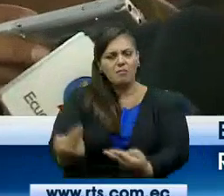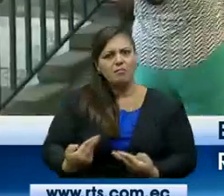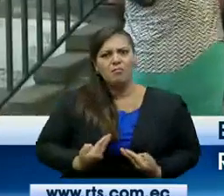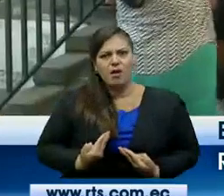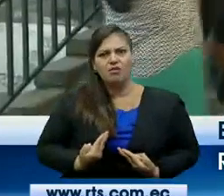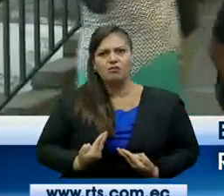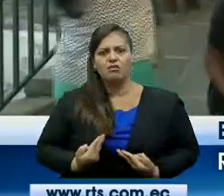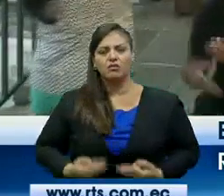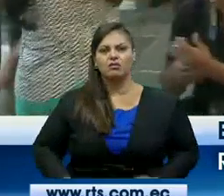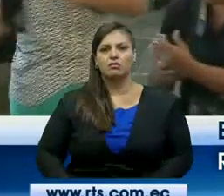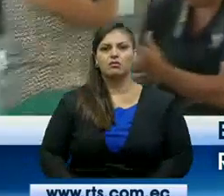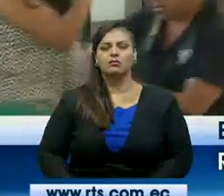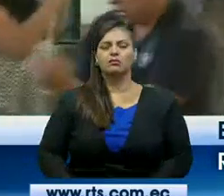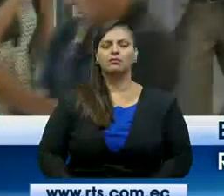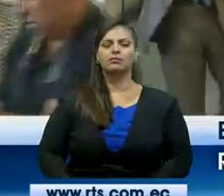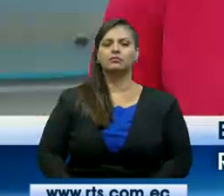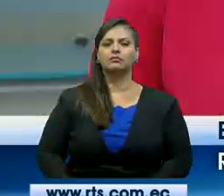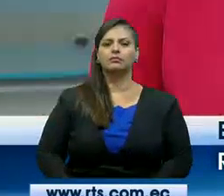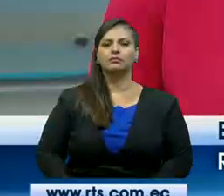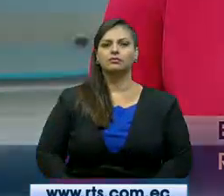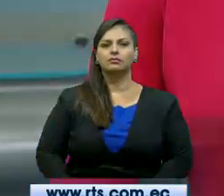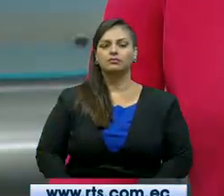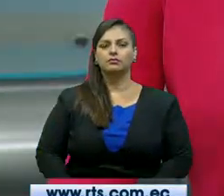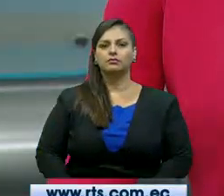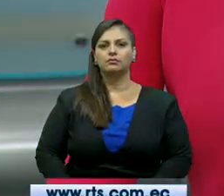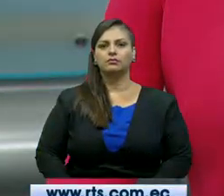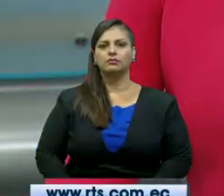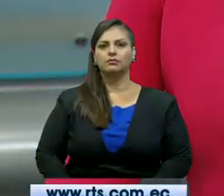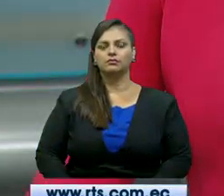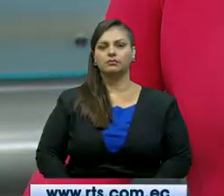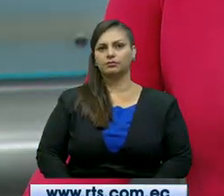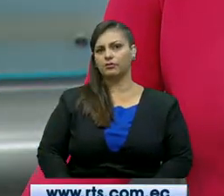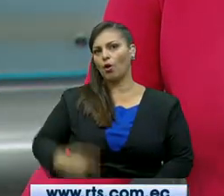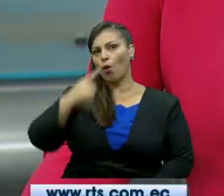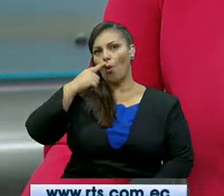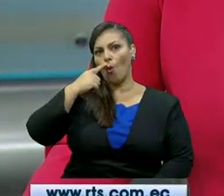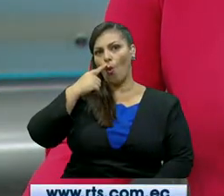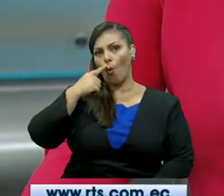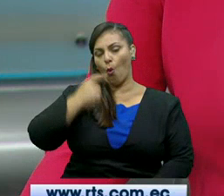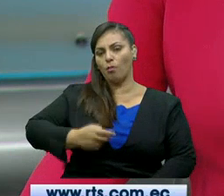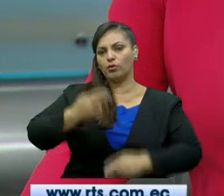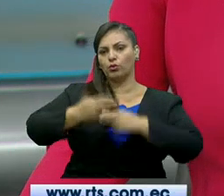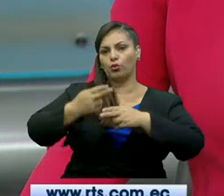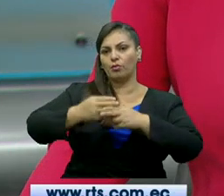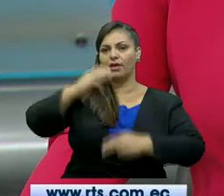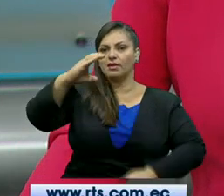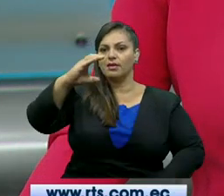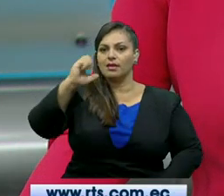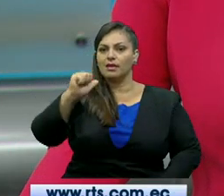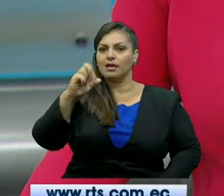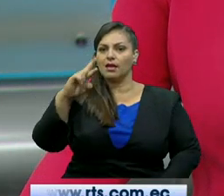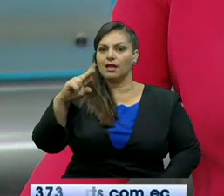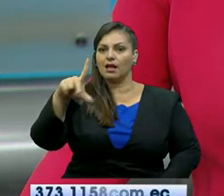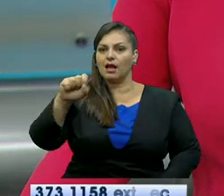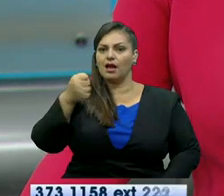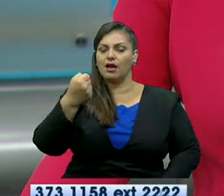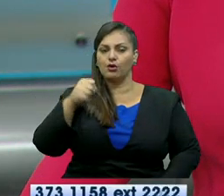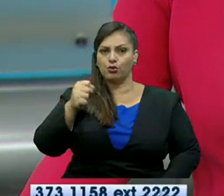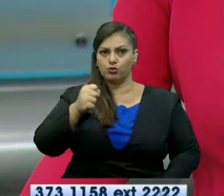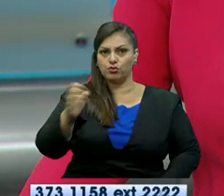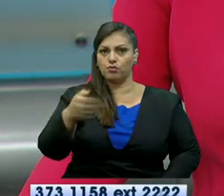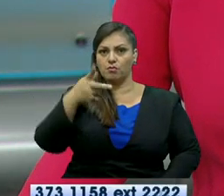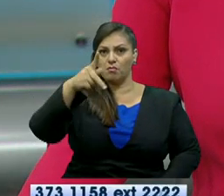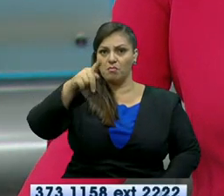manera. Informo Javier Gallo. La defensa del exministro de Hidrocarburos, Carlos Pareja Giannuzzelli, presentó de